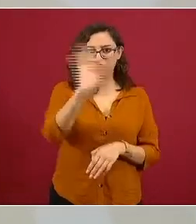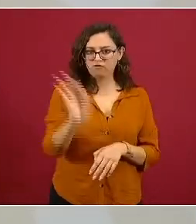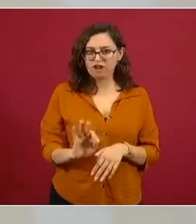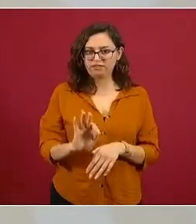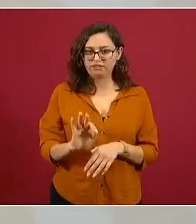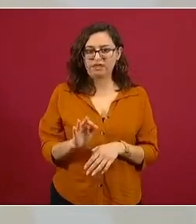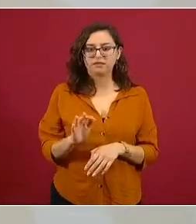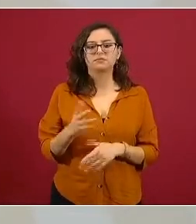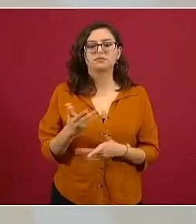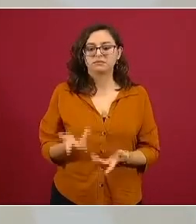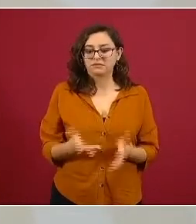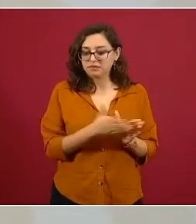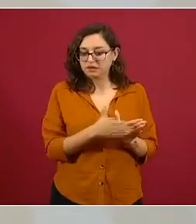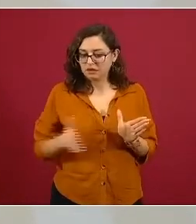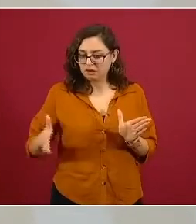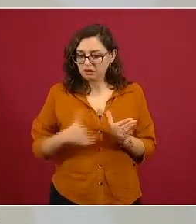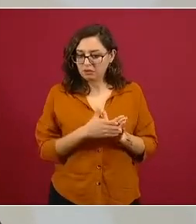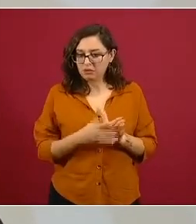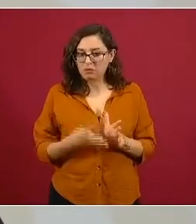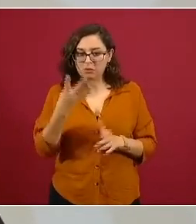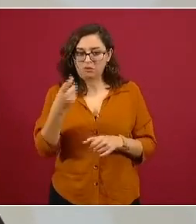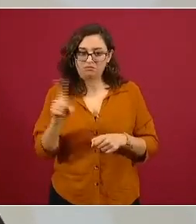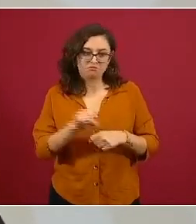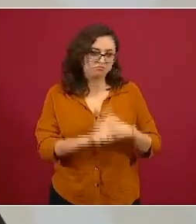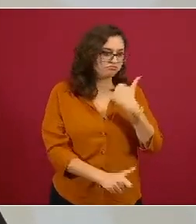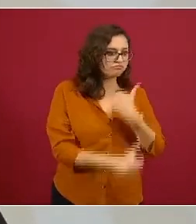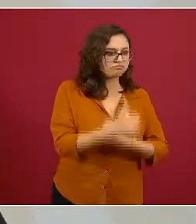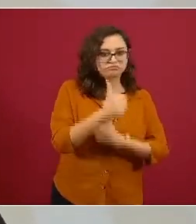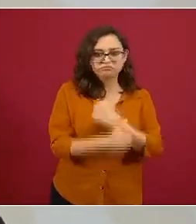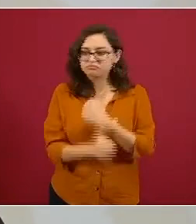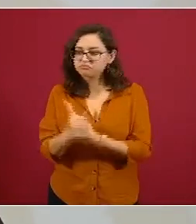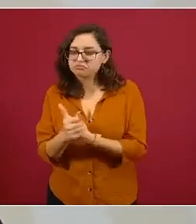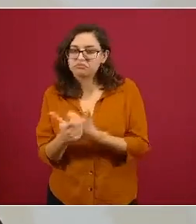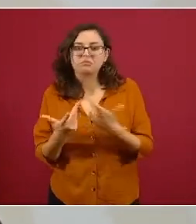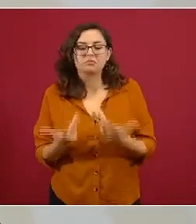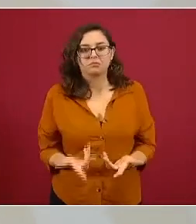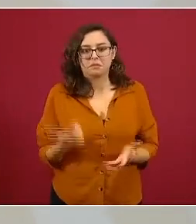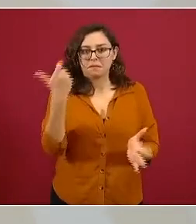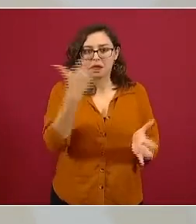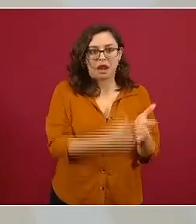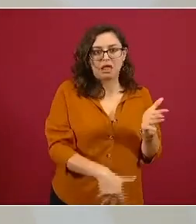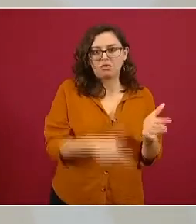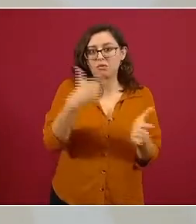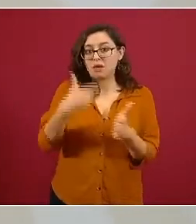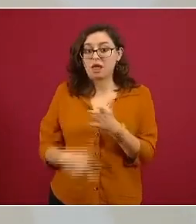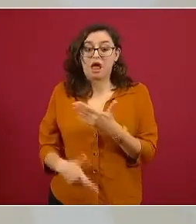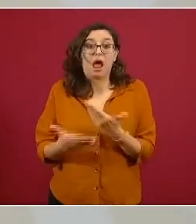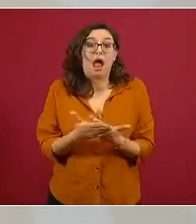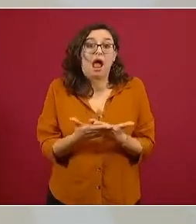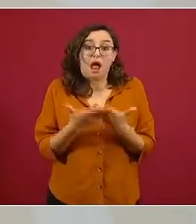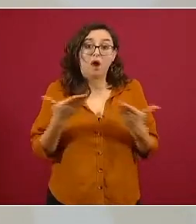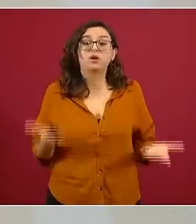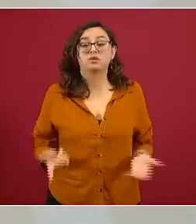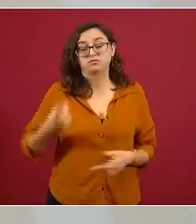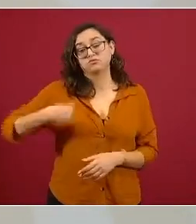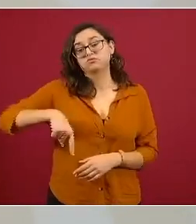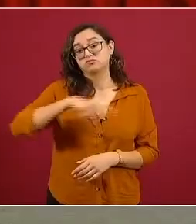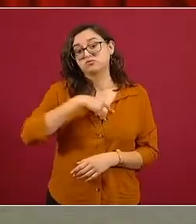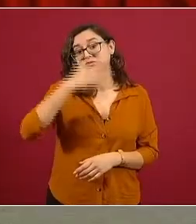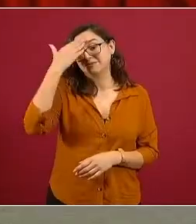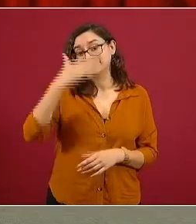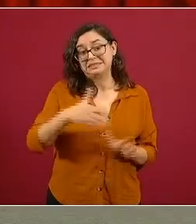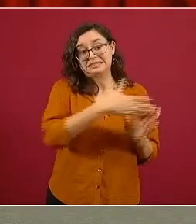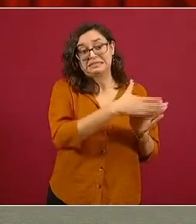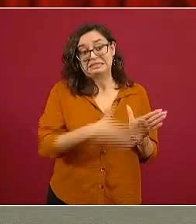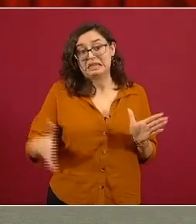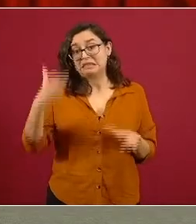después compitieran durante esos días en calidad y precio. En esta ocasión, advirtiendo ese problema, se